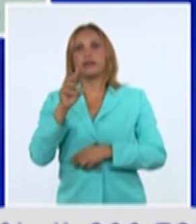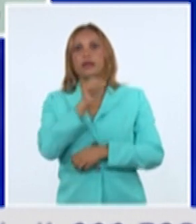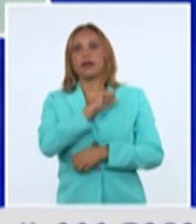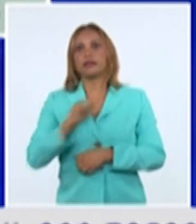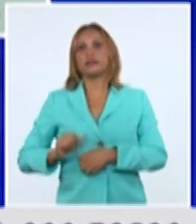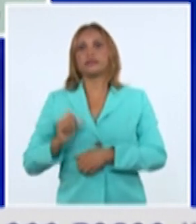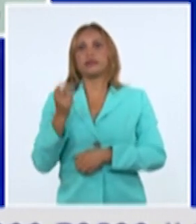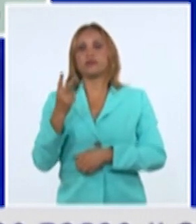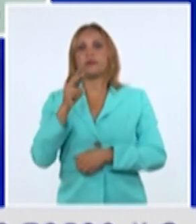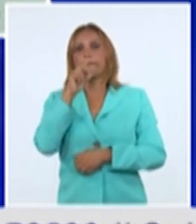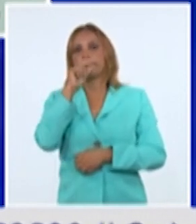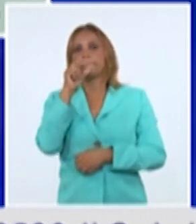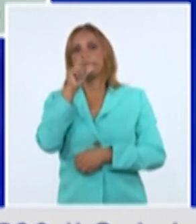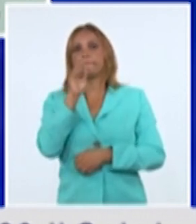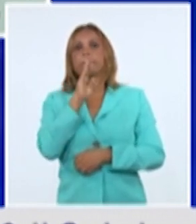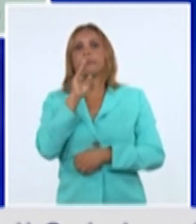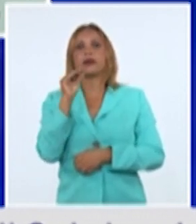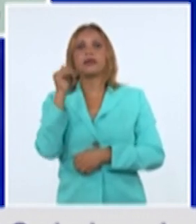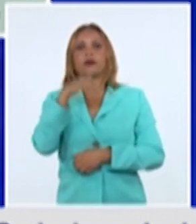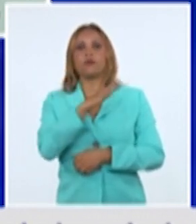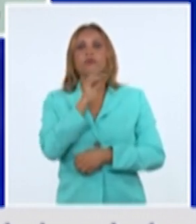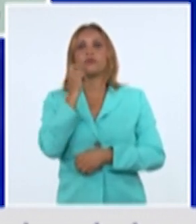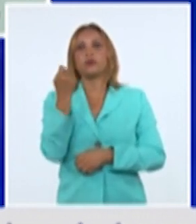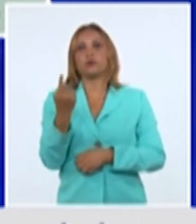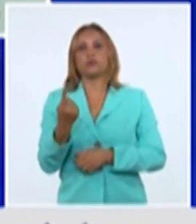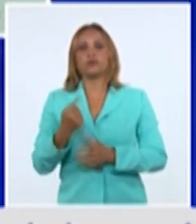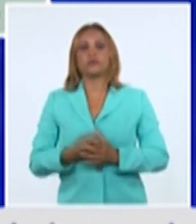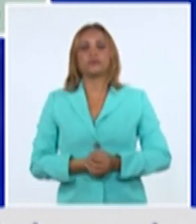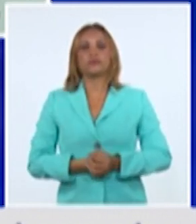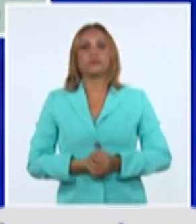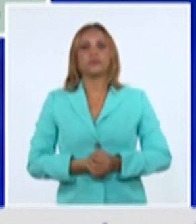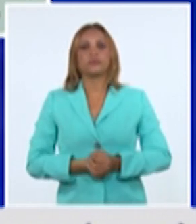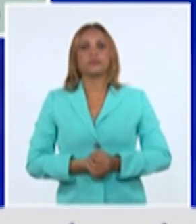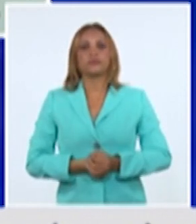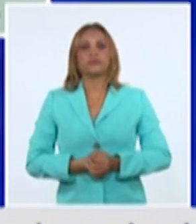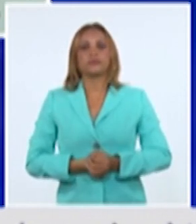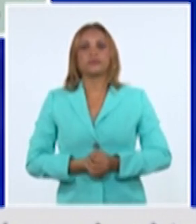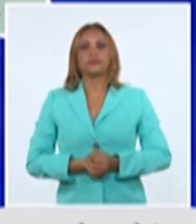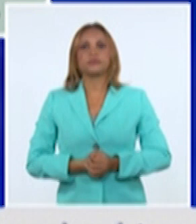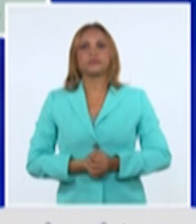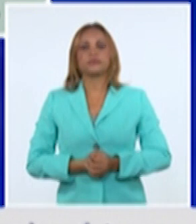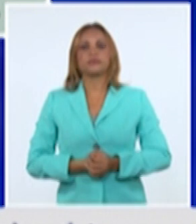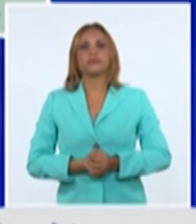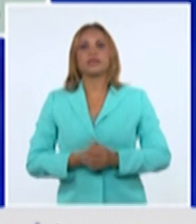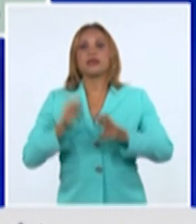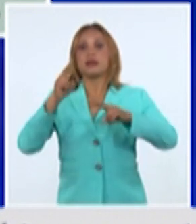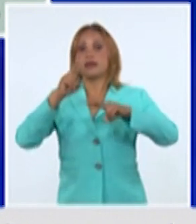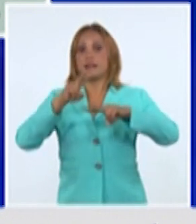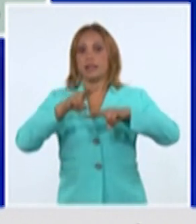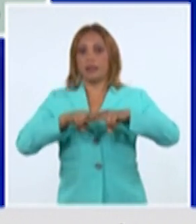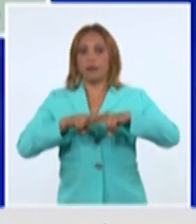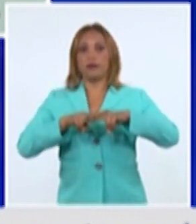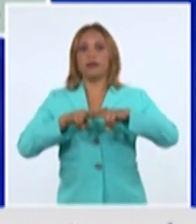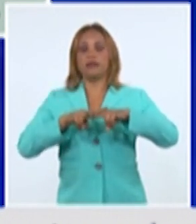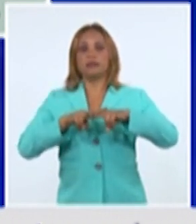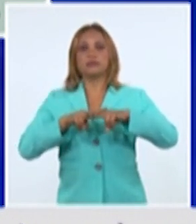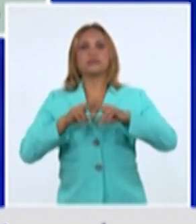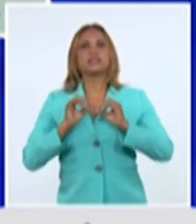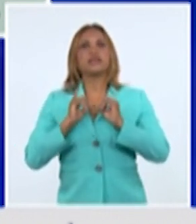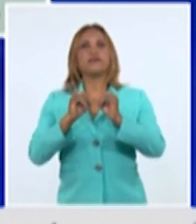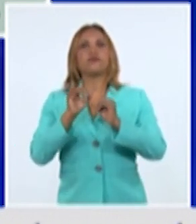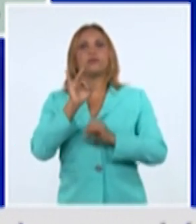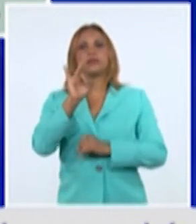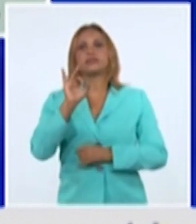solo confirma un enfermo de COVID-19. La Habana, la capital de todos los cubanos, con 72